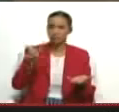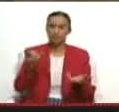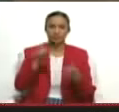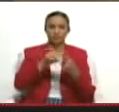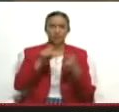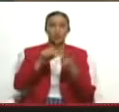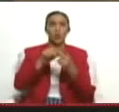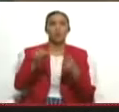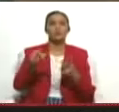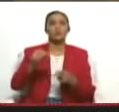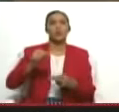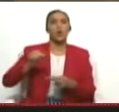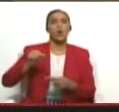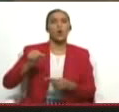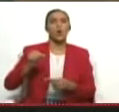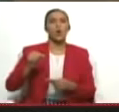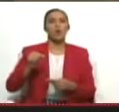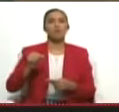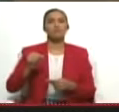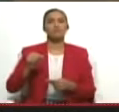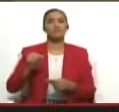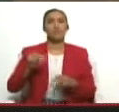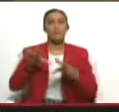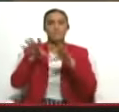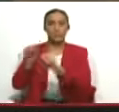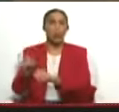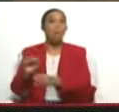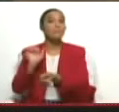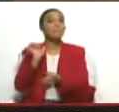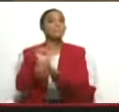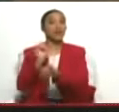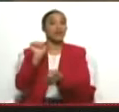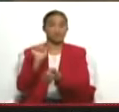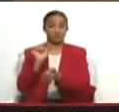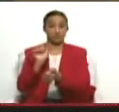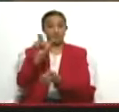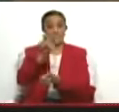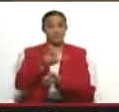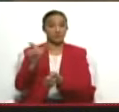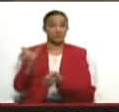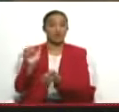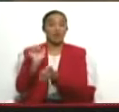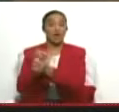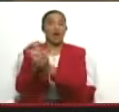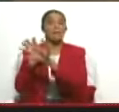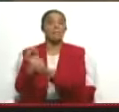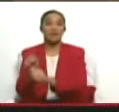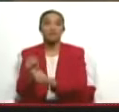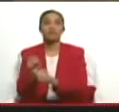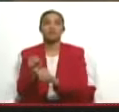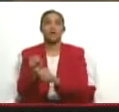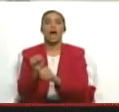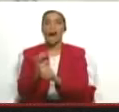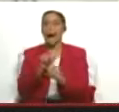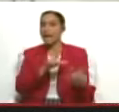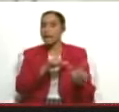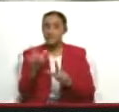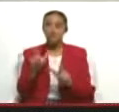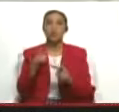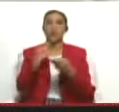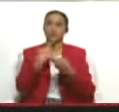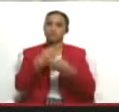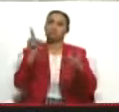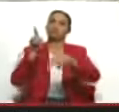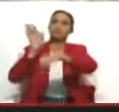ciero se le dicta la orden de aprensión se comunica se comunica dicha detención se